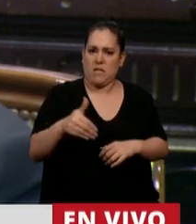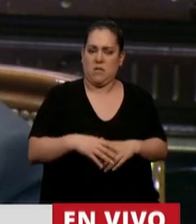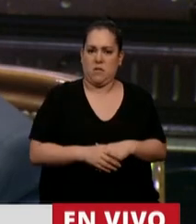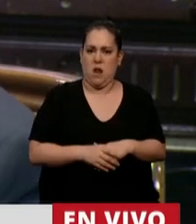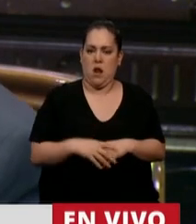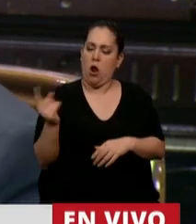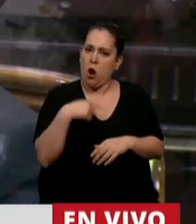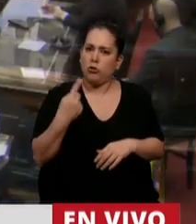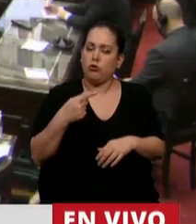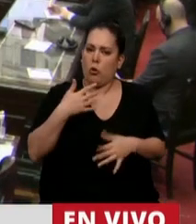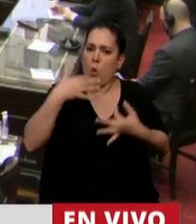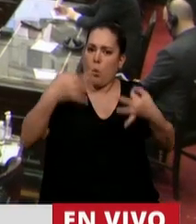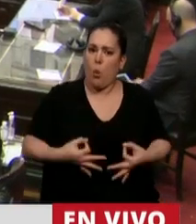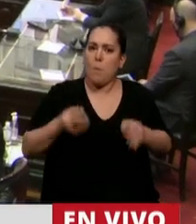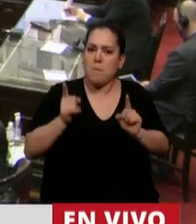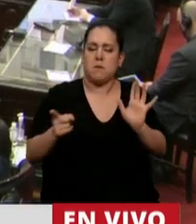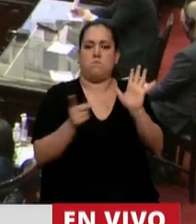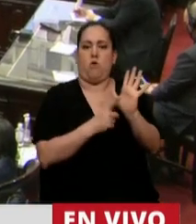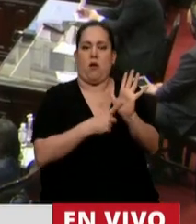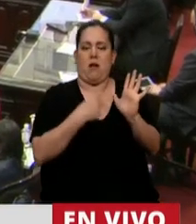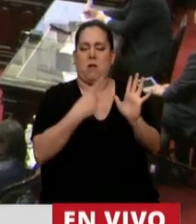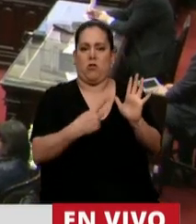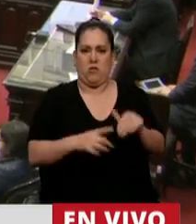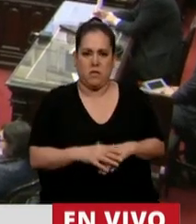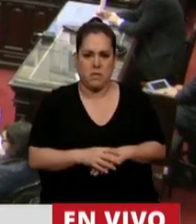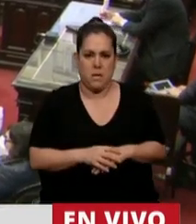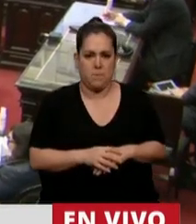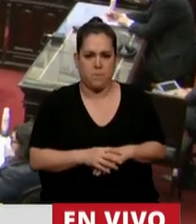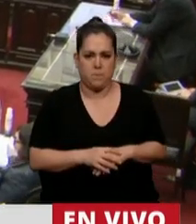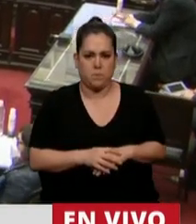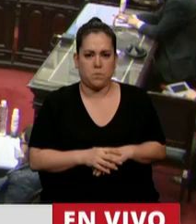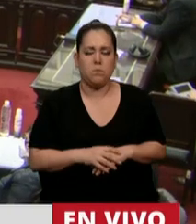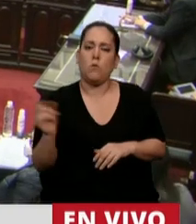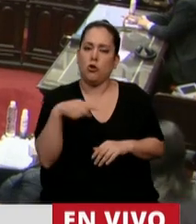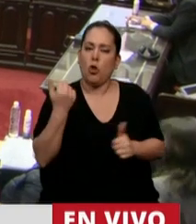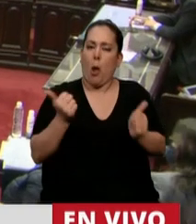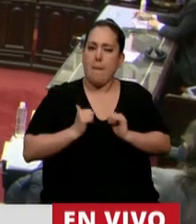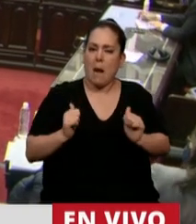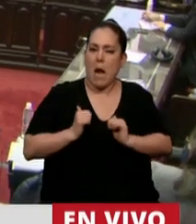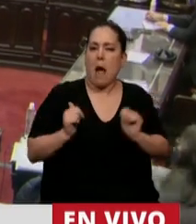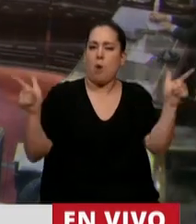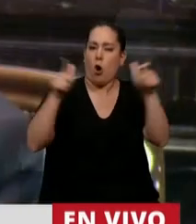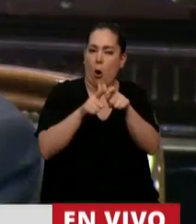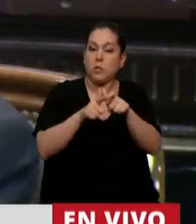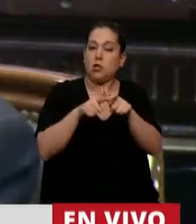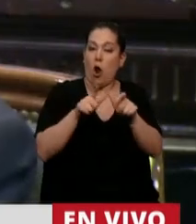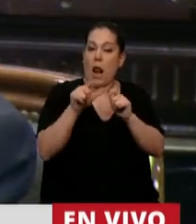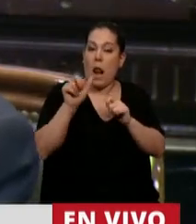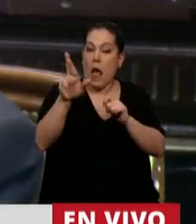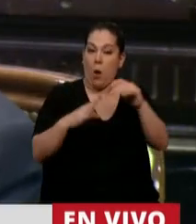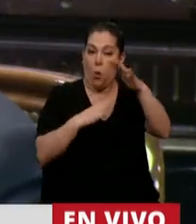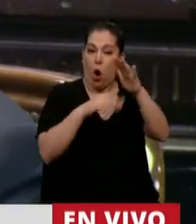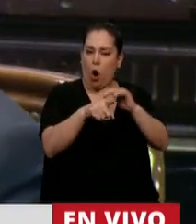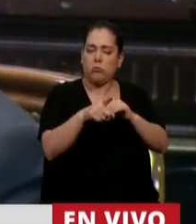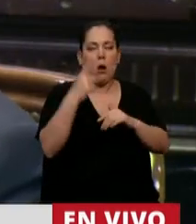de que estábamos actuando de acuerdo a lo que dice el reglamento. Y esperábamos en la Comisión de Labor Parlamentaria que alumbrara